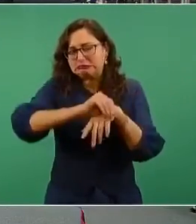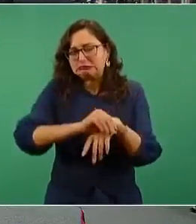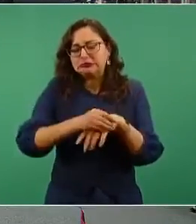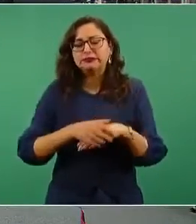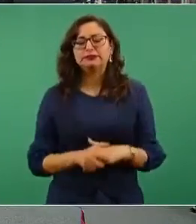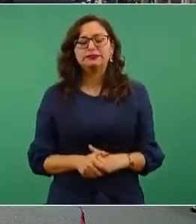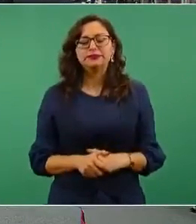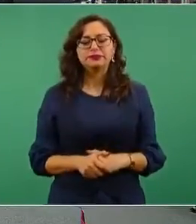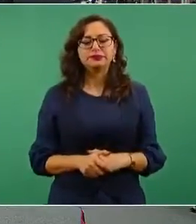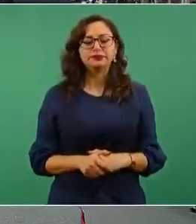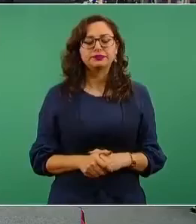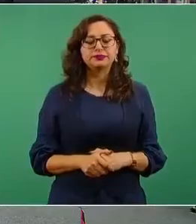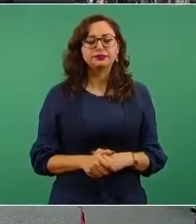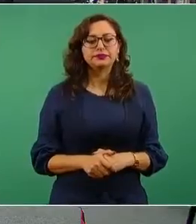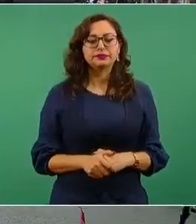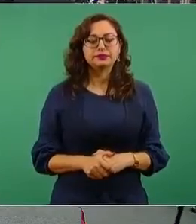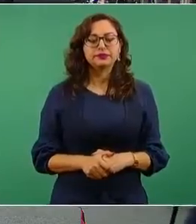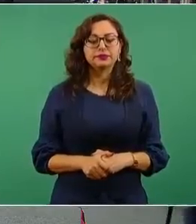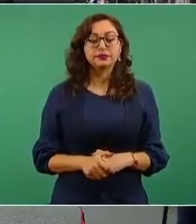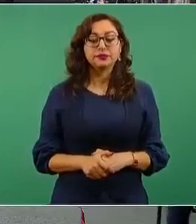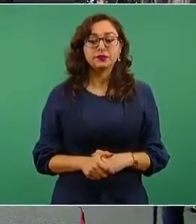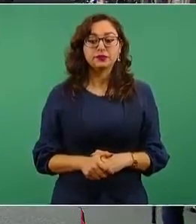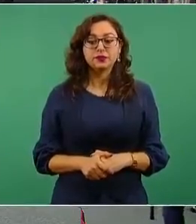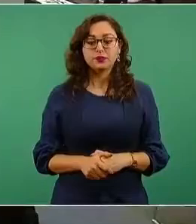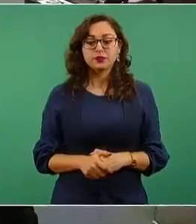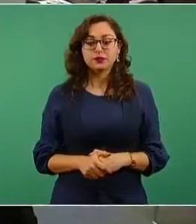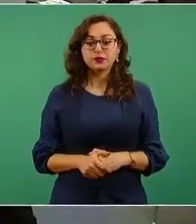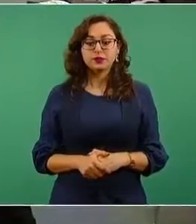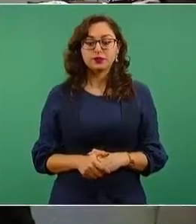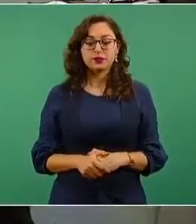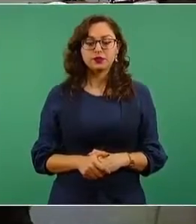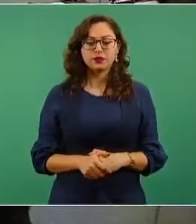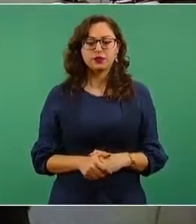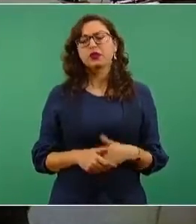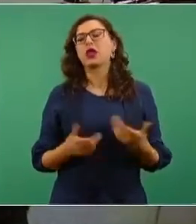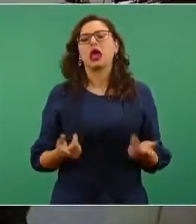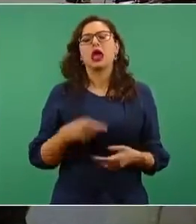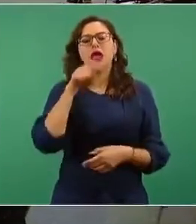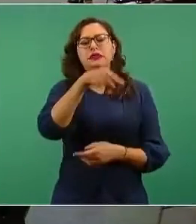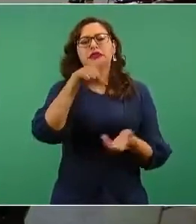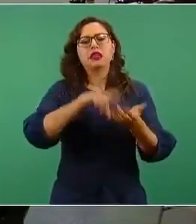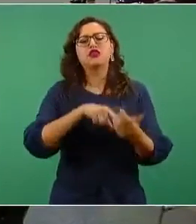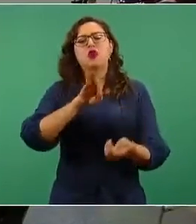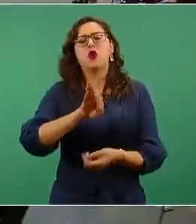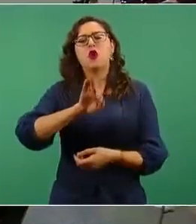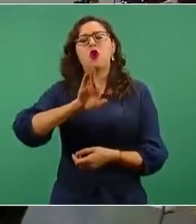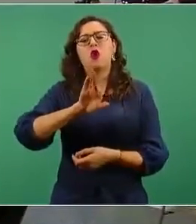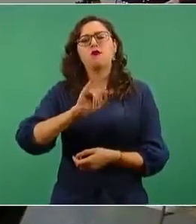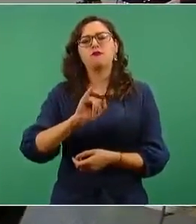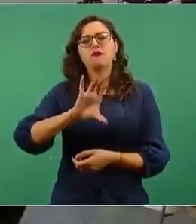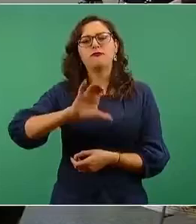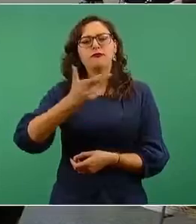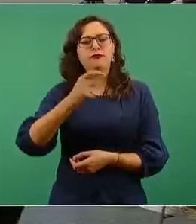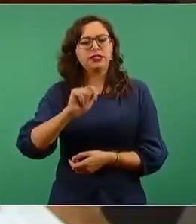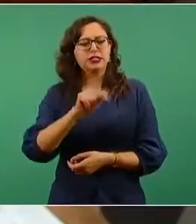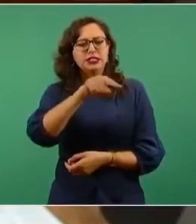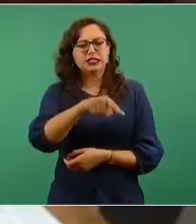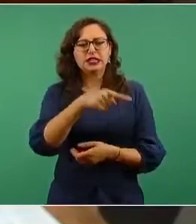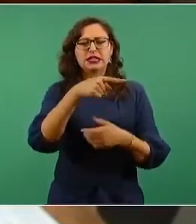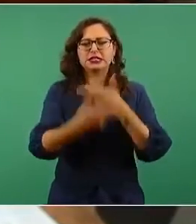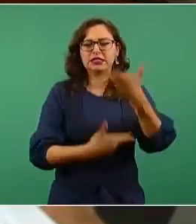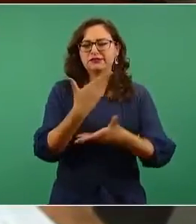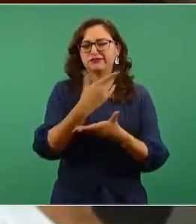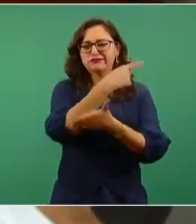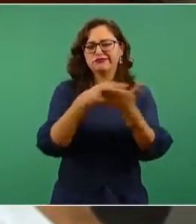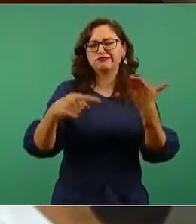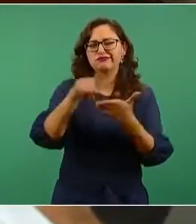Director, preguntarle sobre esta decisión de cancelar los servicios de Fitch y, por otro lado, preguntarle, luego de que en